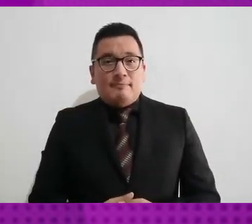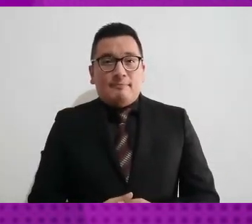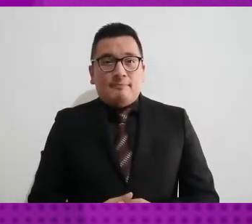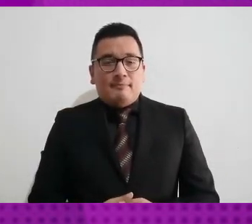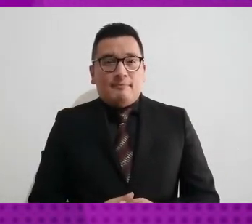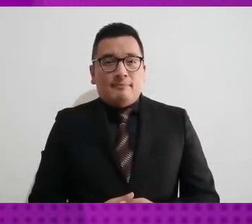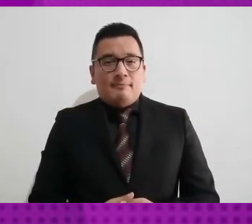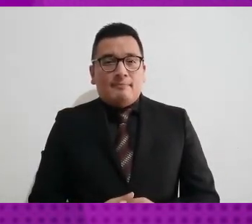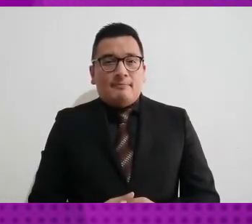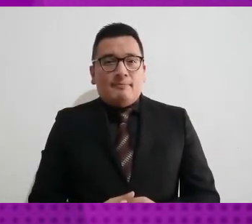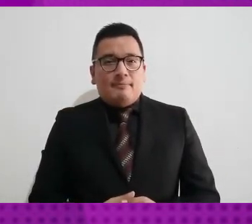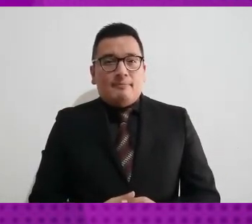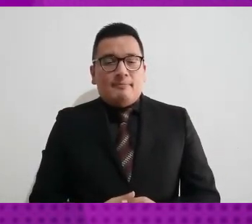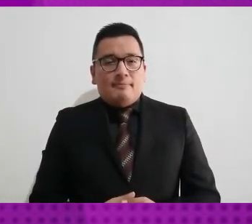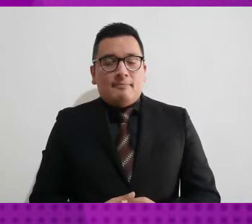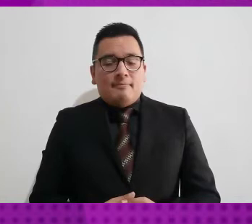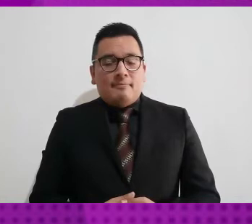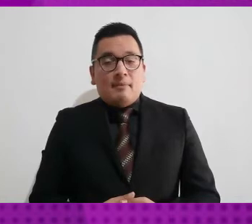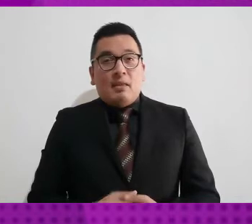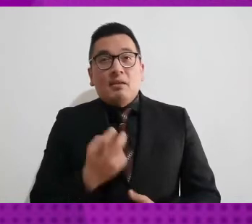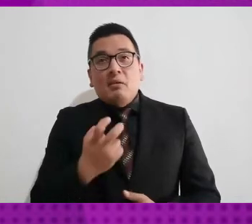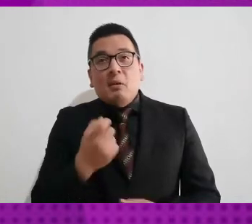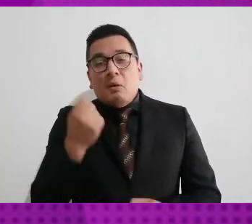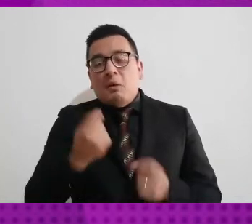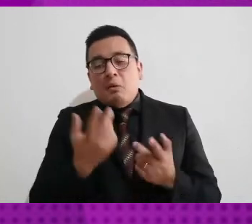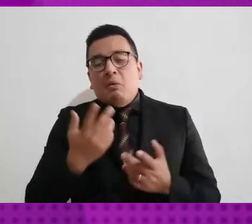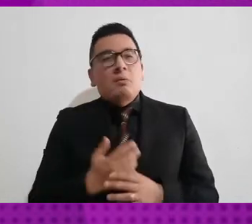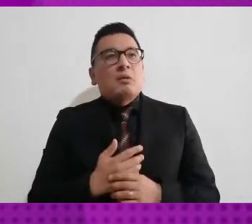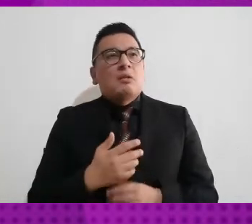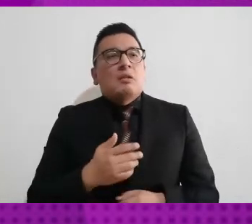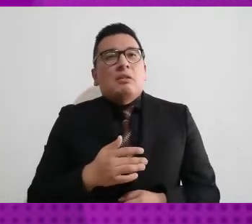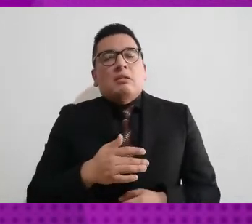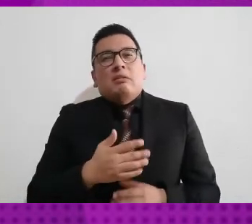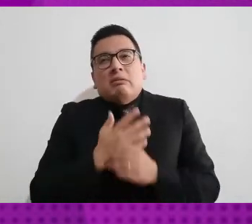electoral. Algunos de ellos, por ejemplo, establecían